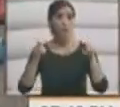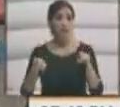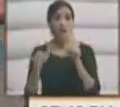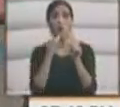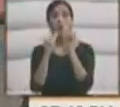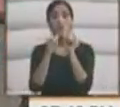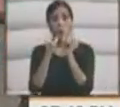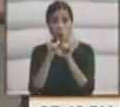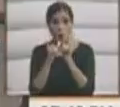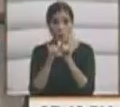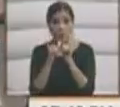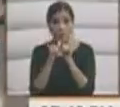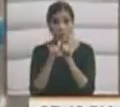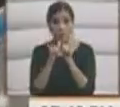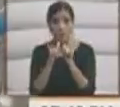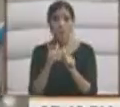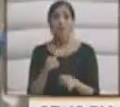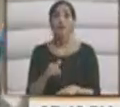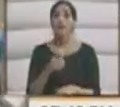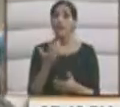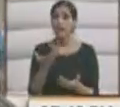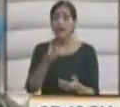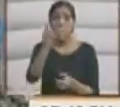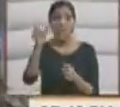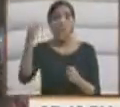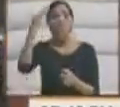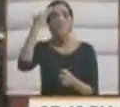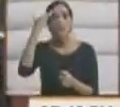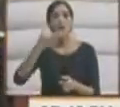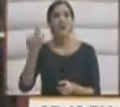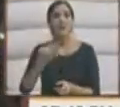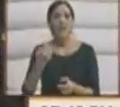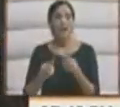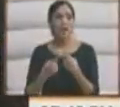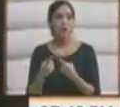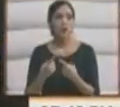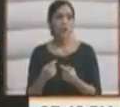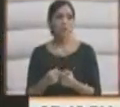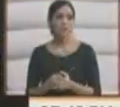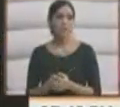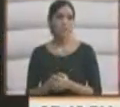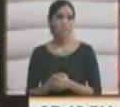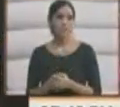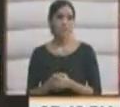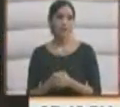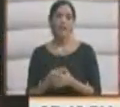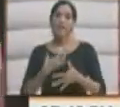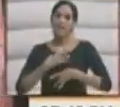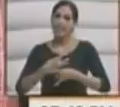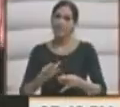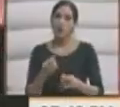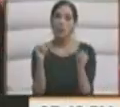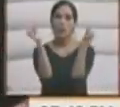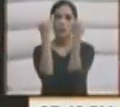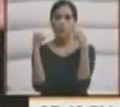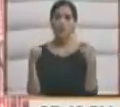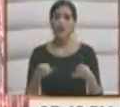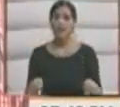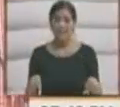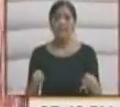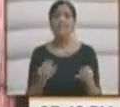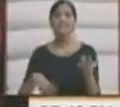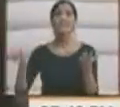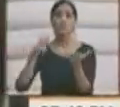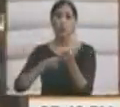lo transmitan, que sepan cuál es la realidad de las cosas. Deseo un feliz retorno a la patria y... Amén, gracias.